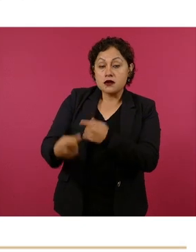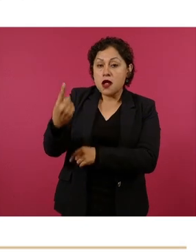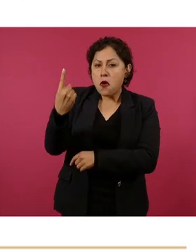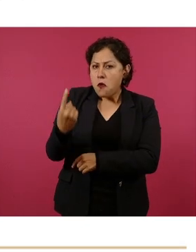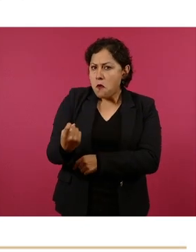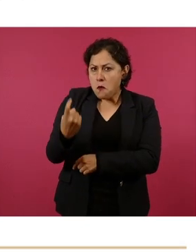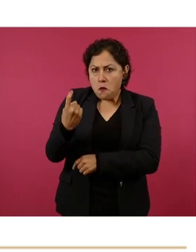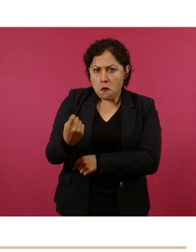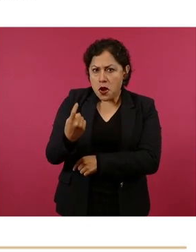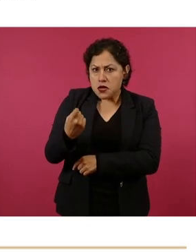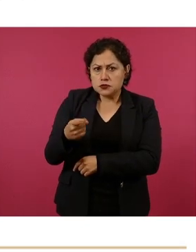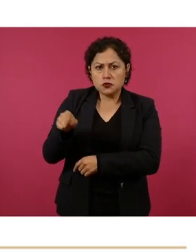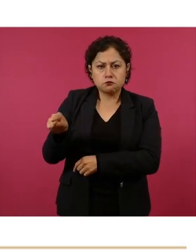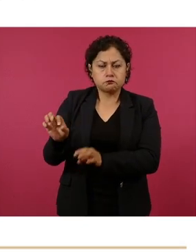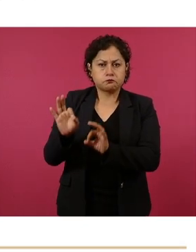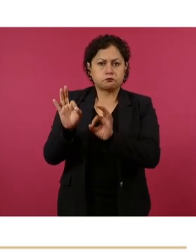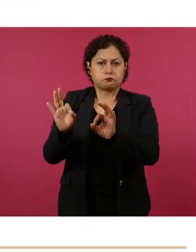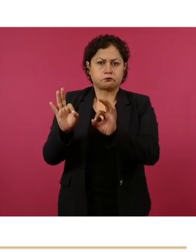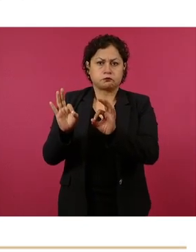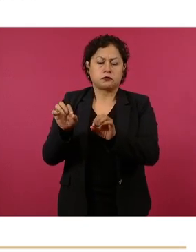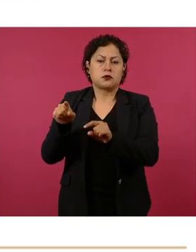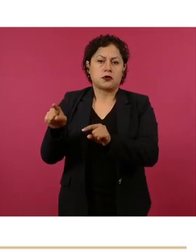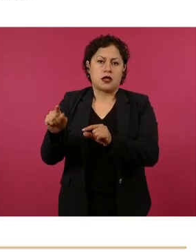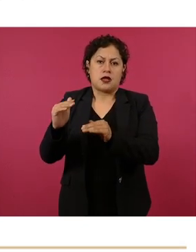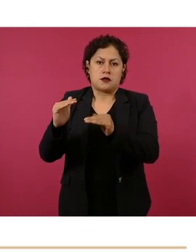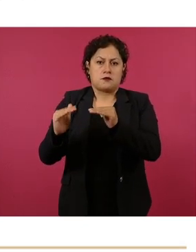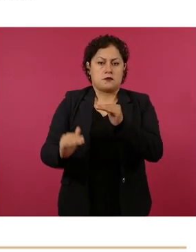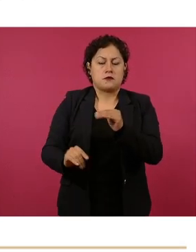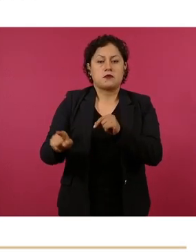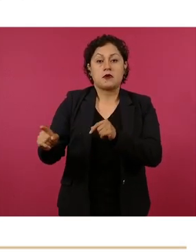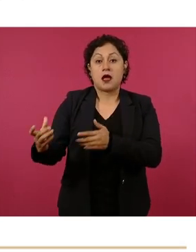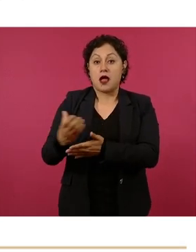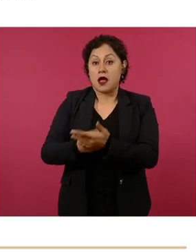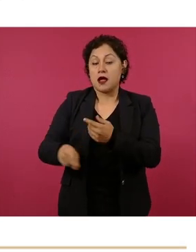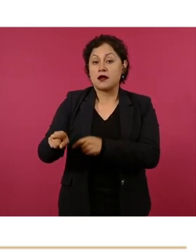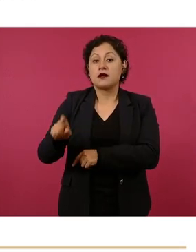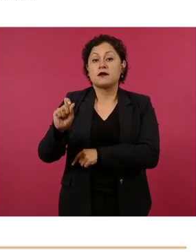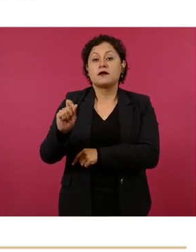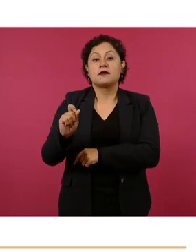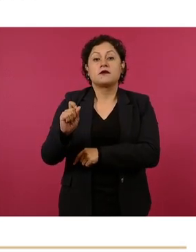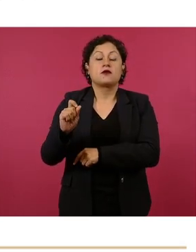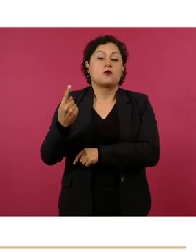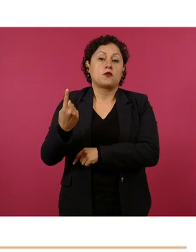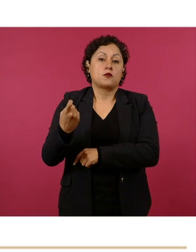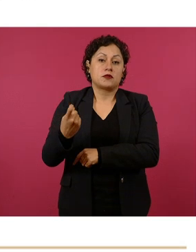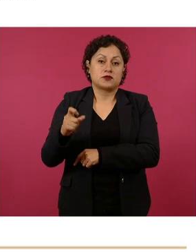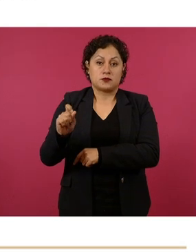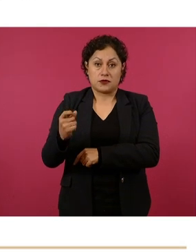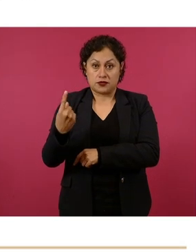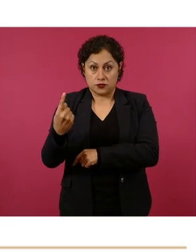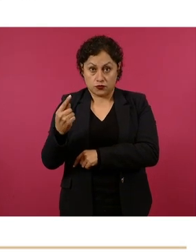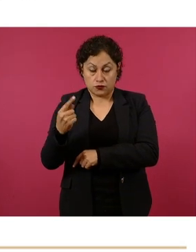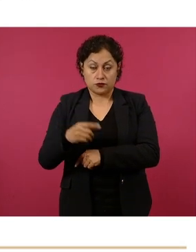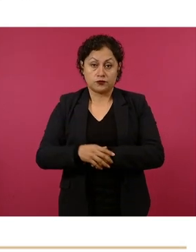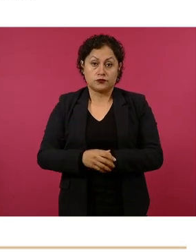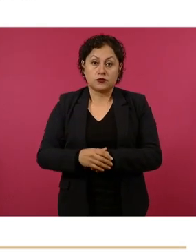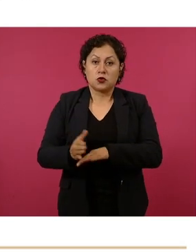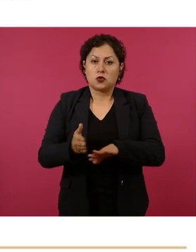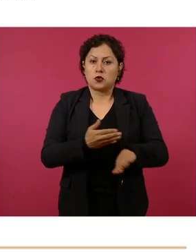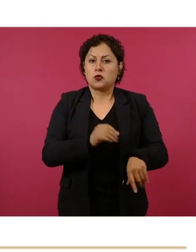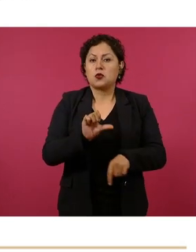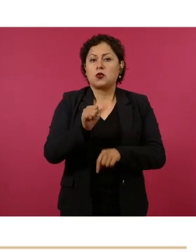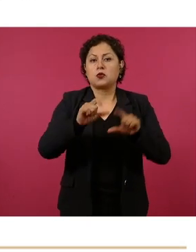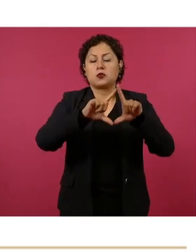1 peso con 26 centavos debajo del promedio y solamente 1 peso con 21 centavos de ganancia. Vemos buenos precios también a lo largo y ancho del